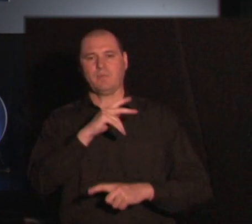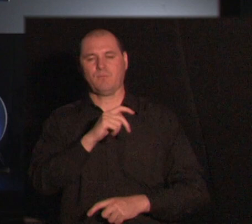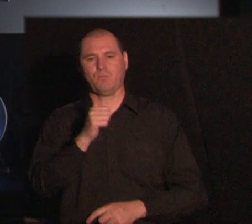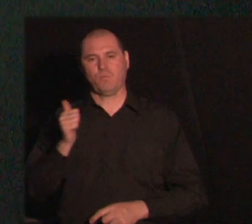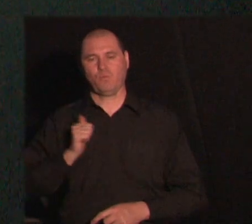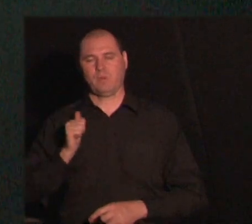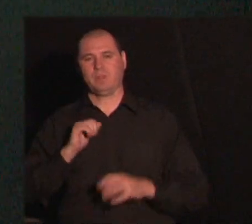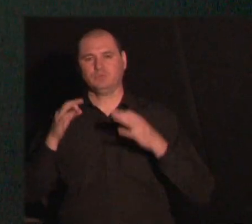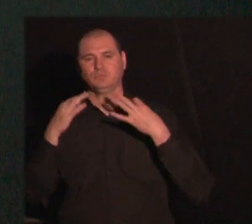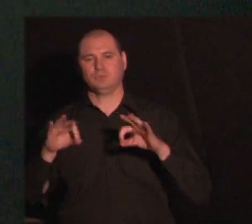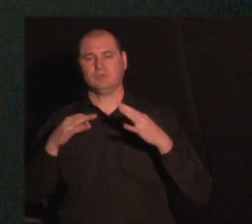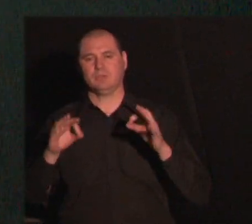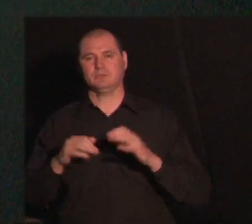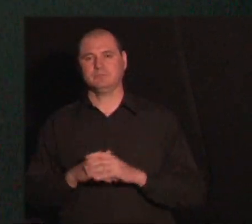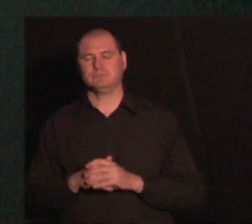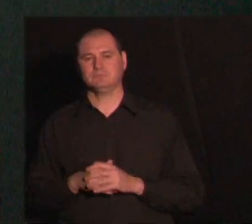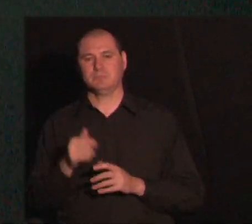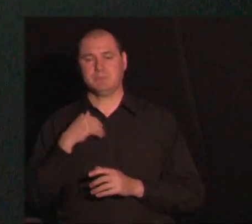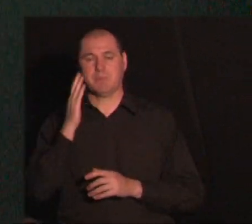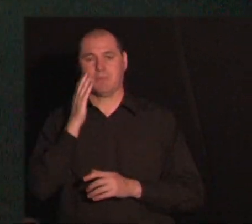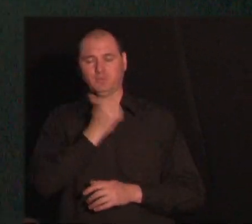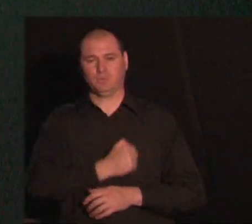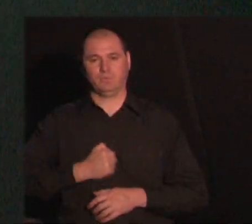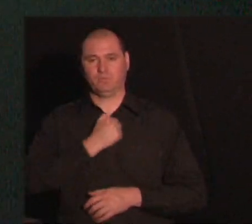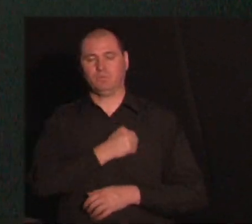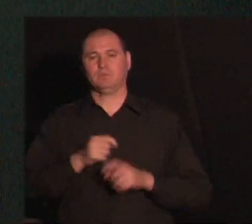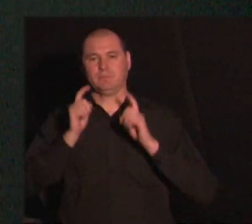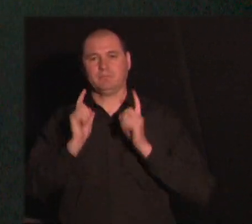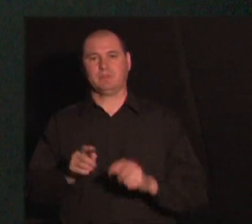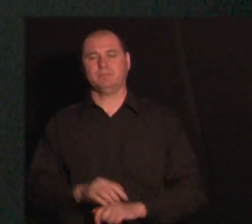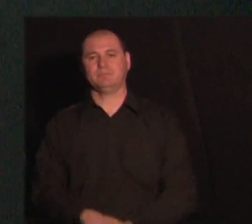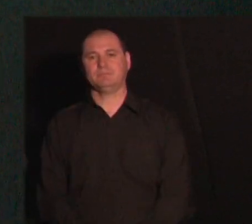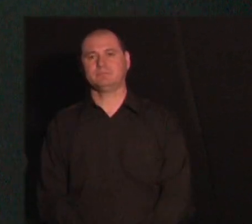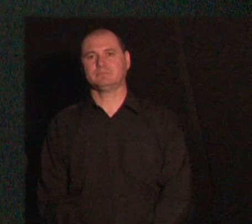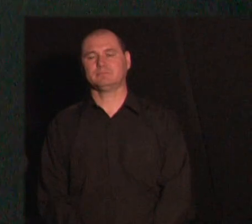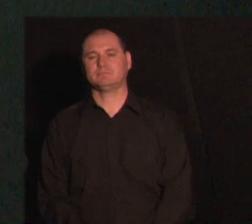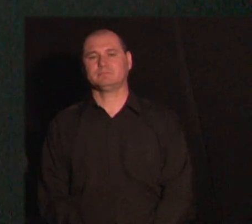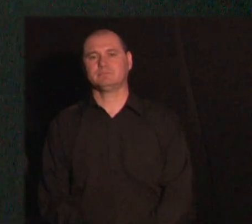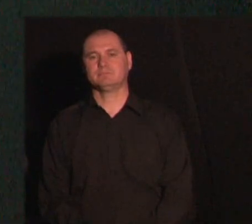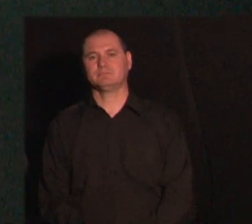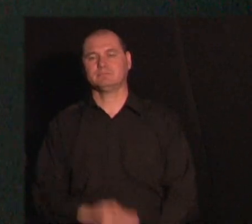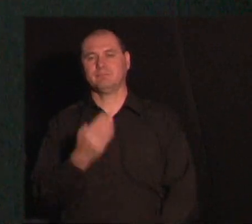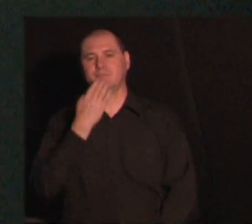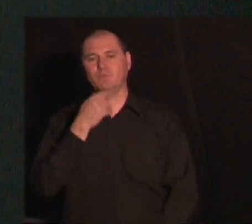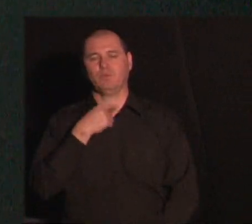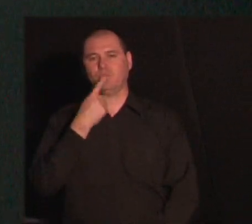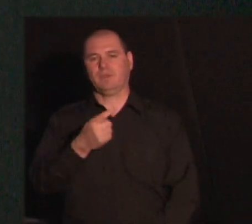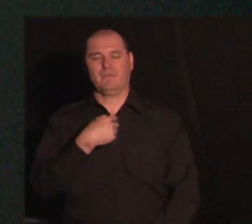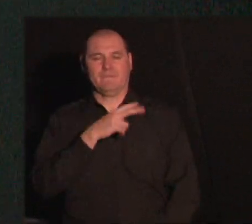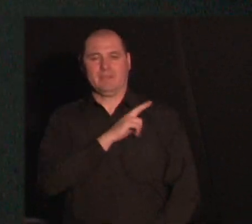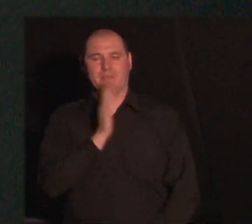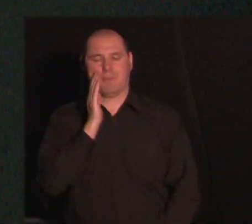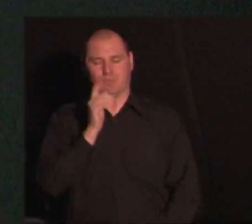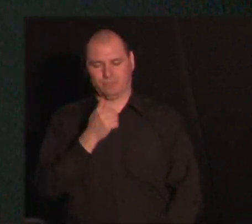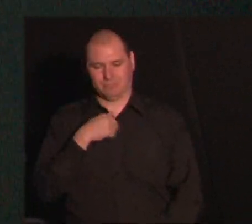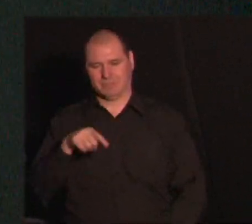también solteras, madres solteras, que mi mamá sufrió mucho también porque era soltera. Pero no vengo a contarles de mi mamá, vengo a contarles esto,